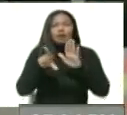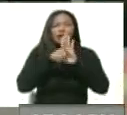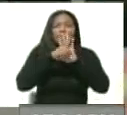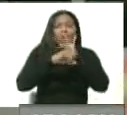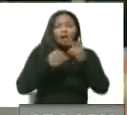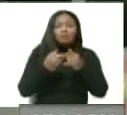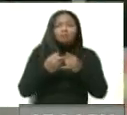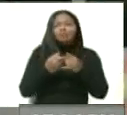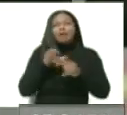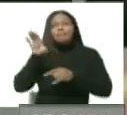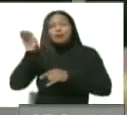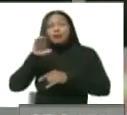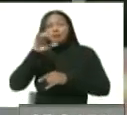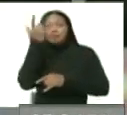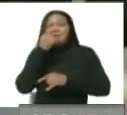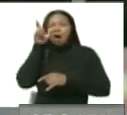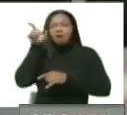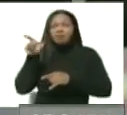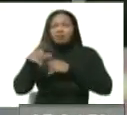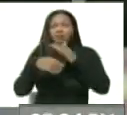Verde, del diplomático